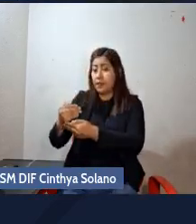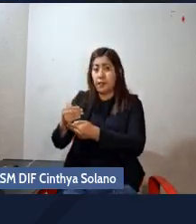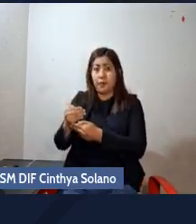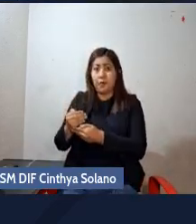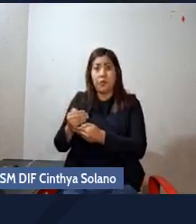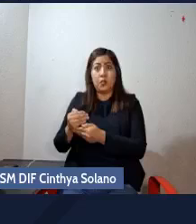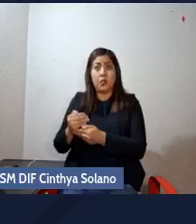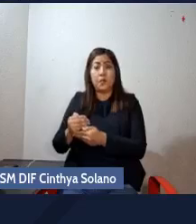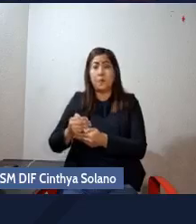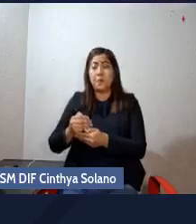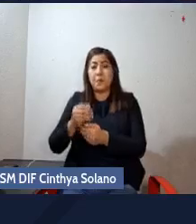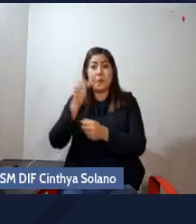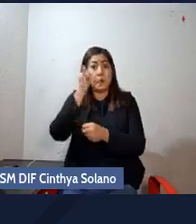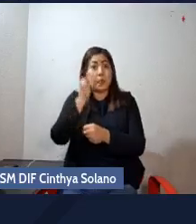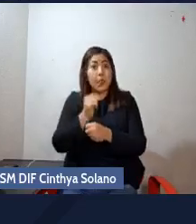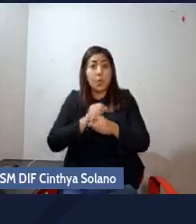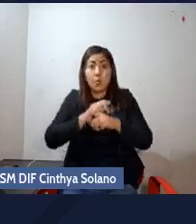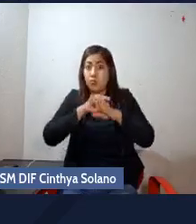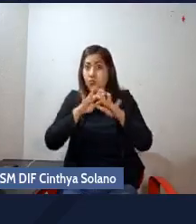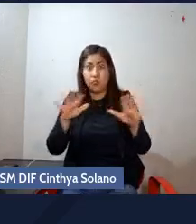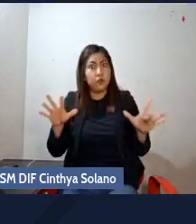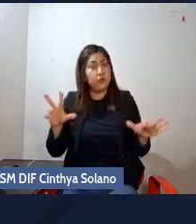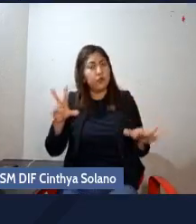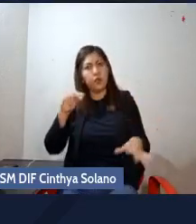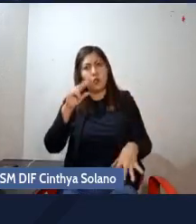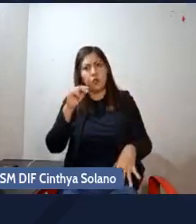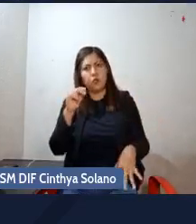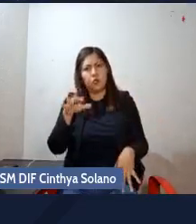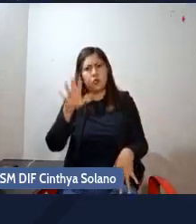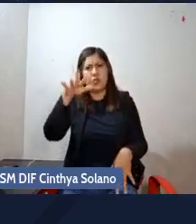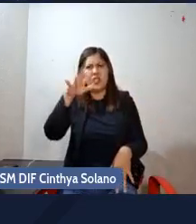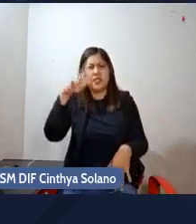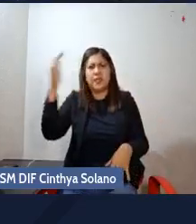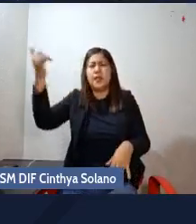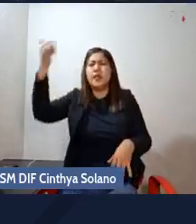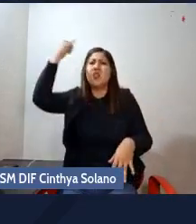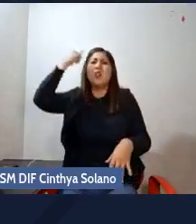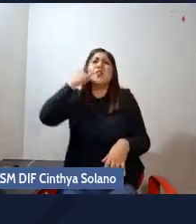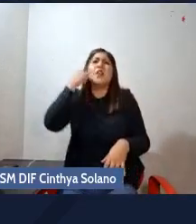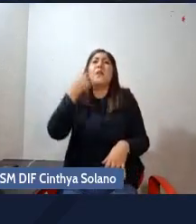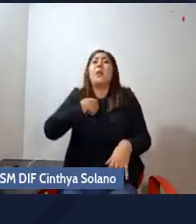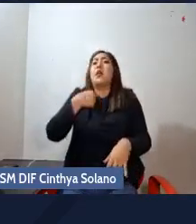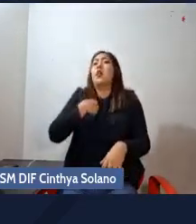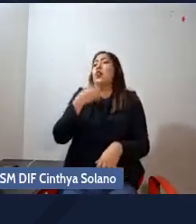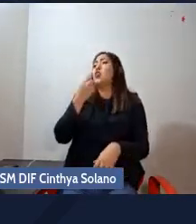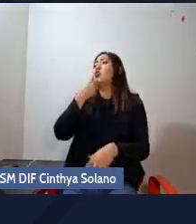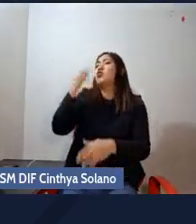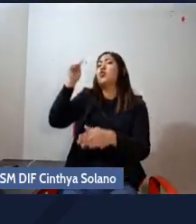nos llamara y nos dijera, puse una denuncia de delito electoral,